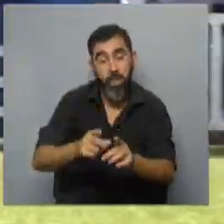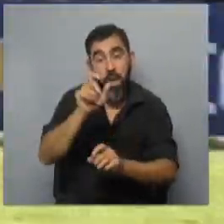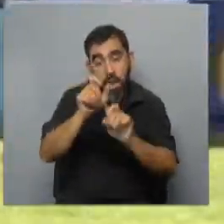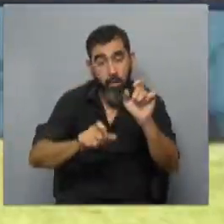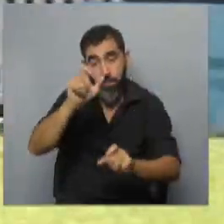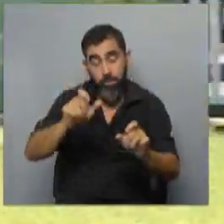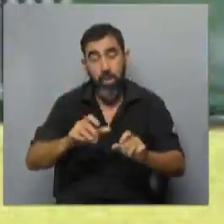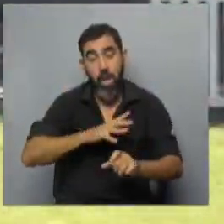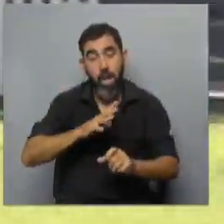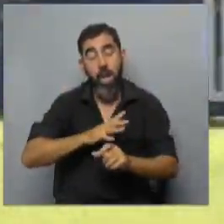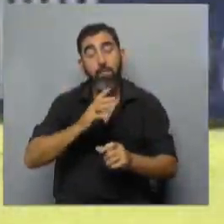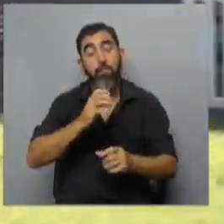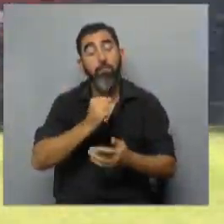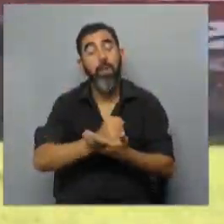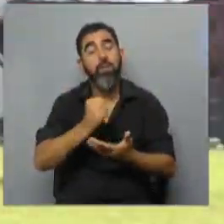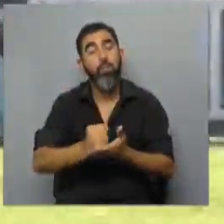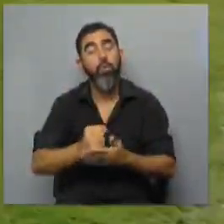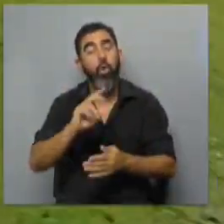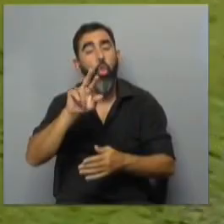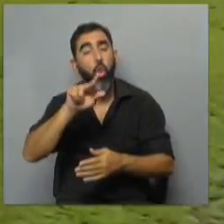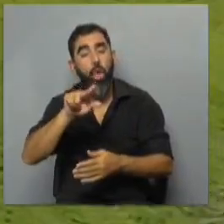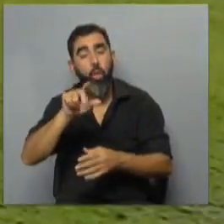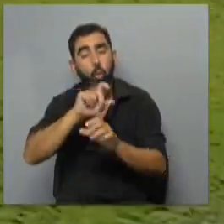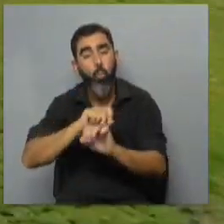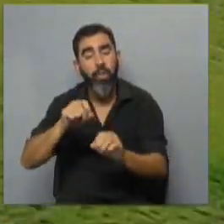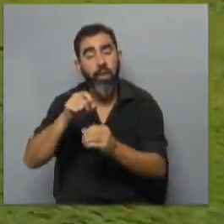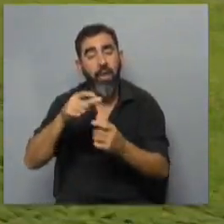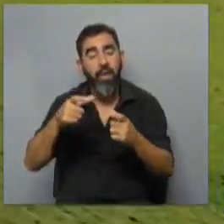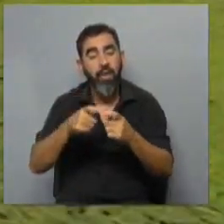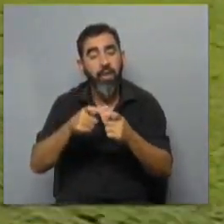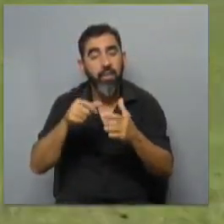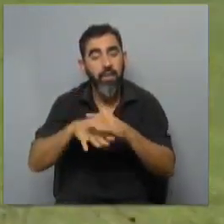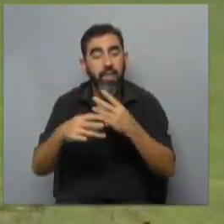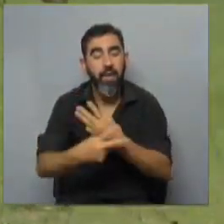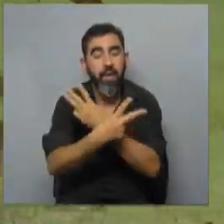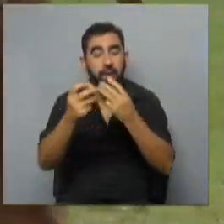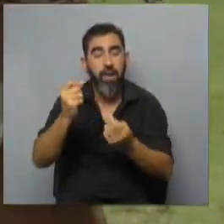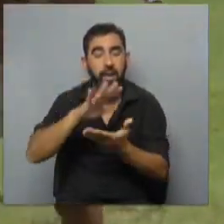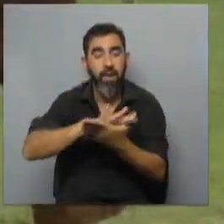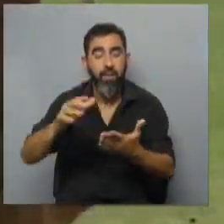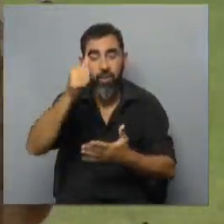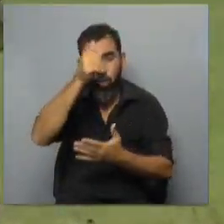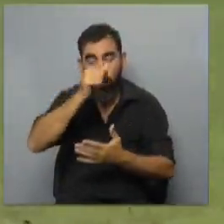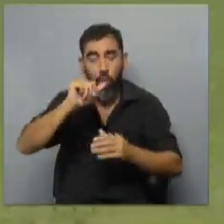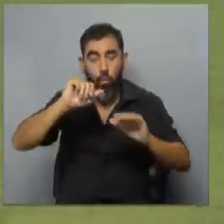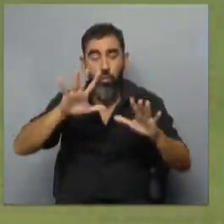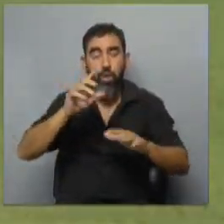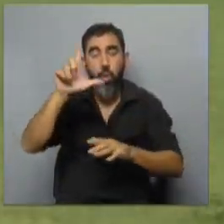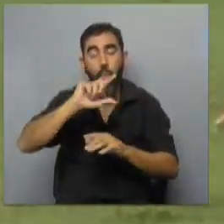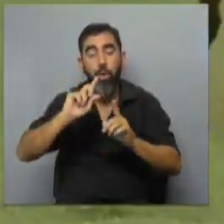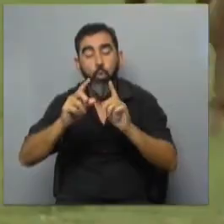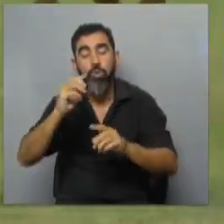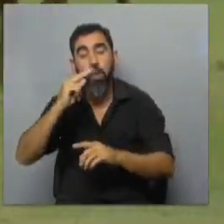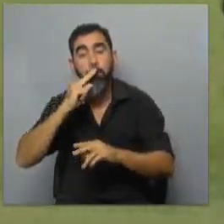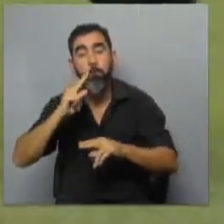personas que cuenten con el pasaporte dorado van a acceder a una entrada general gratis para el domingo 10 lunes 11 y martes 12 de abril